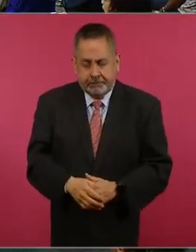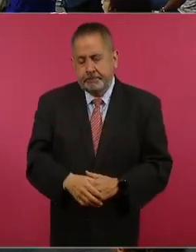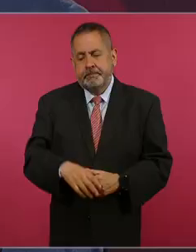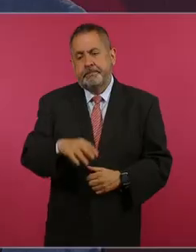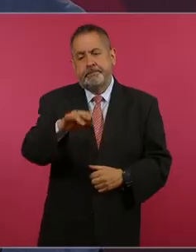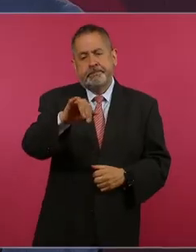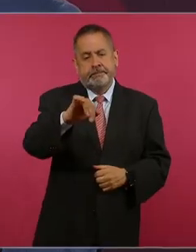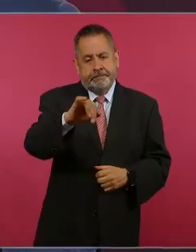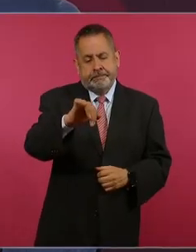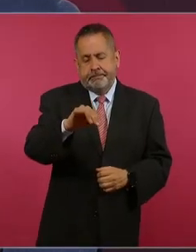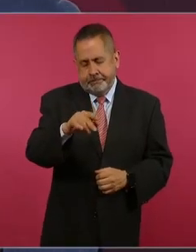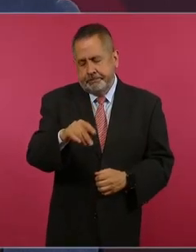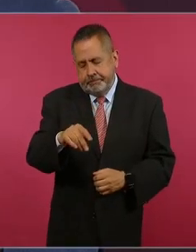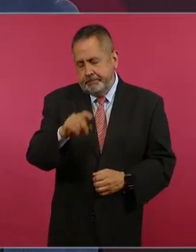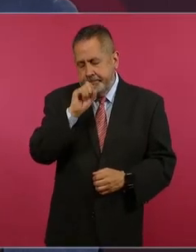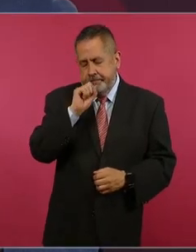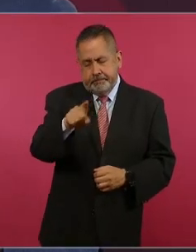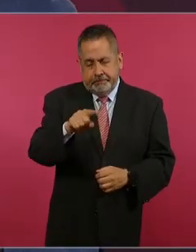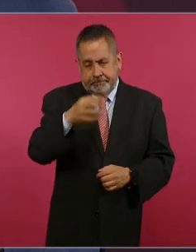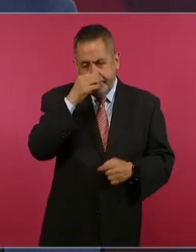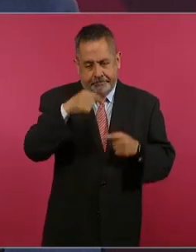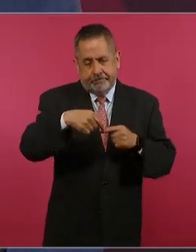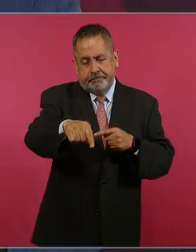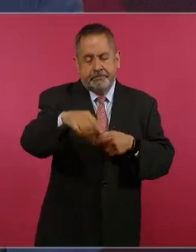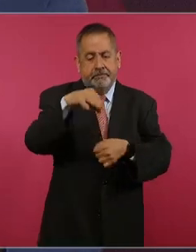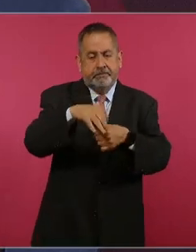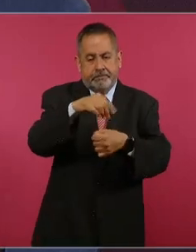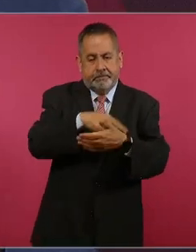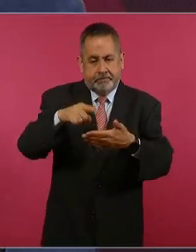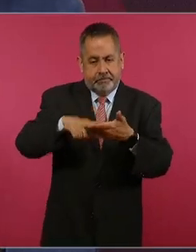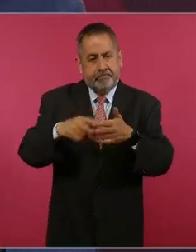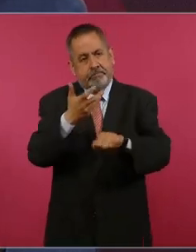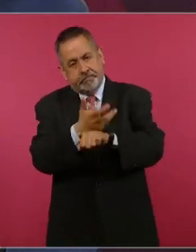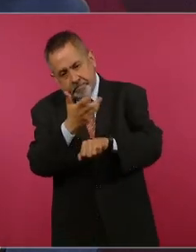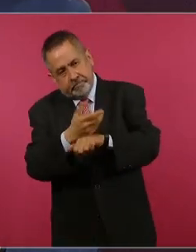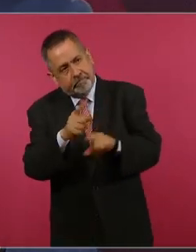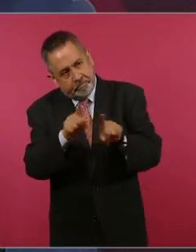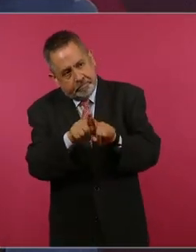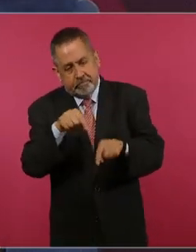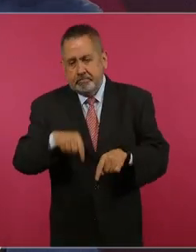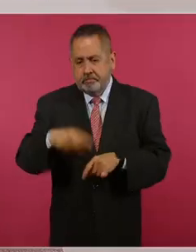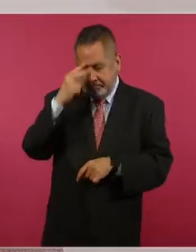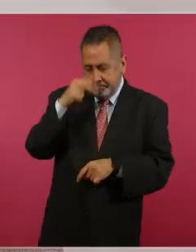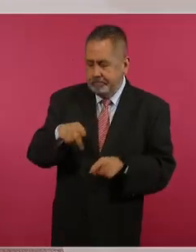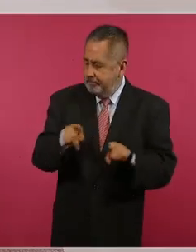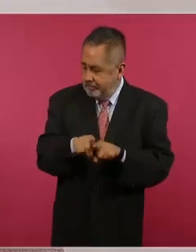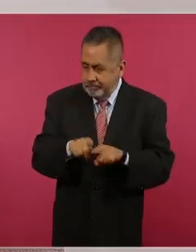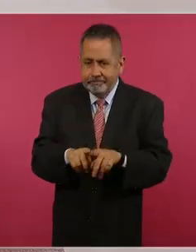por las elecciones allá y acá, pues hay